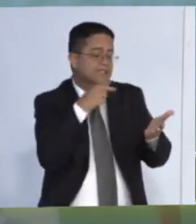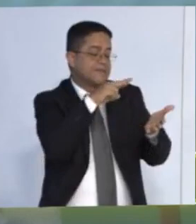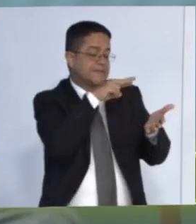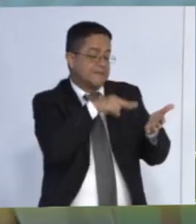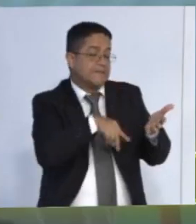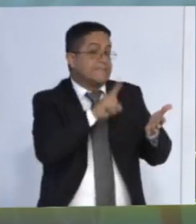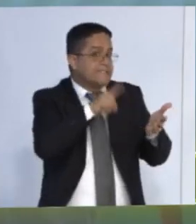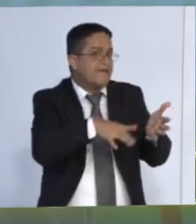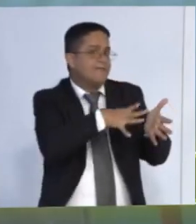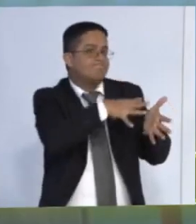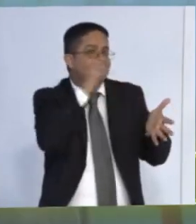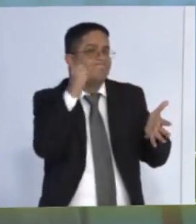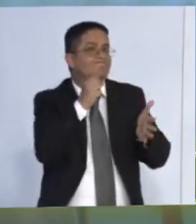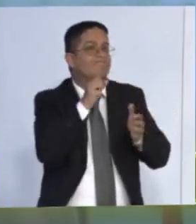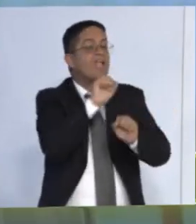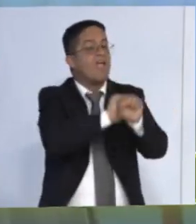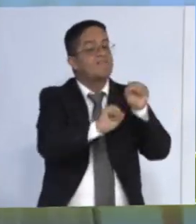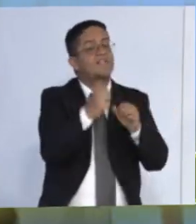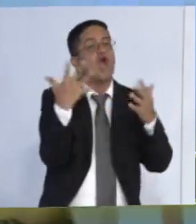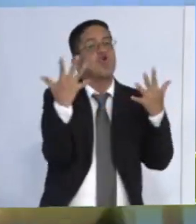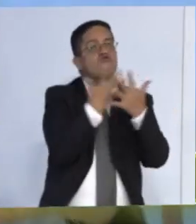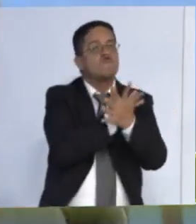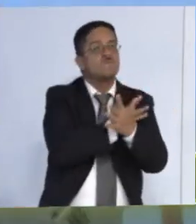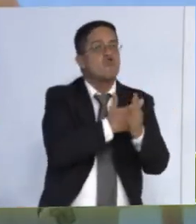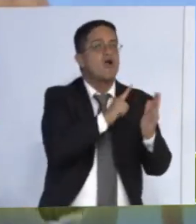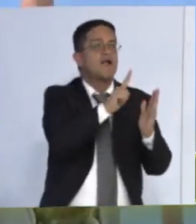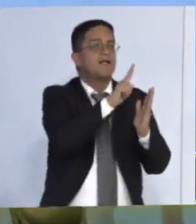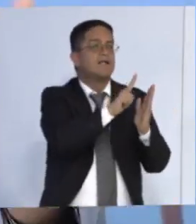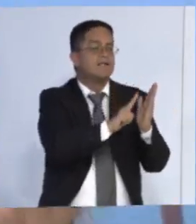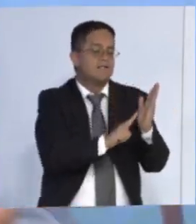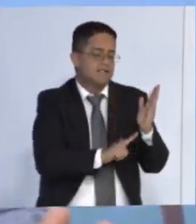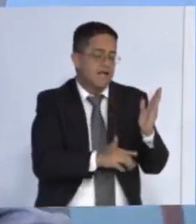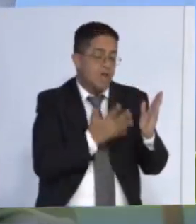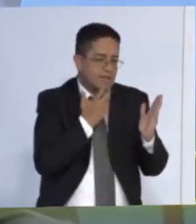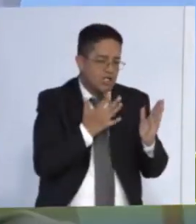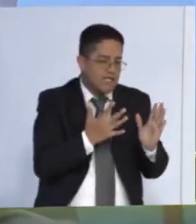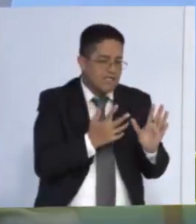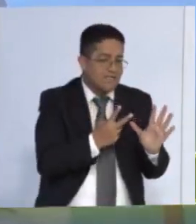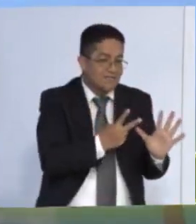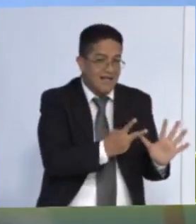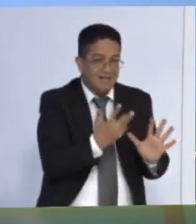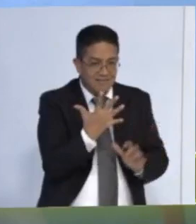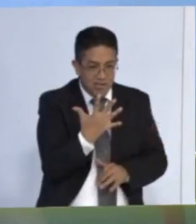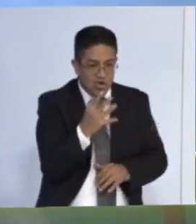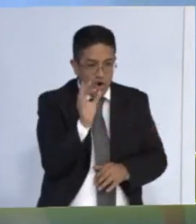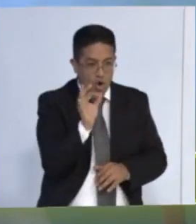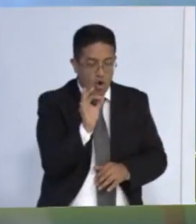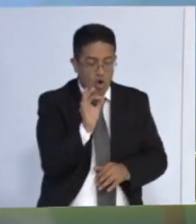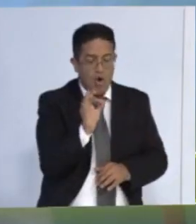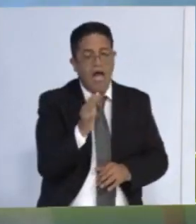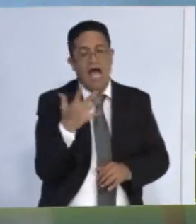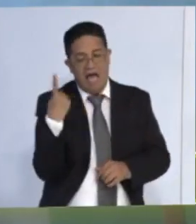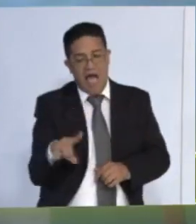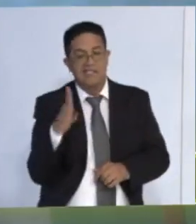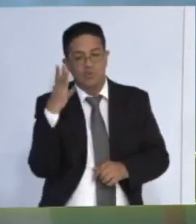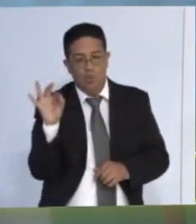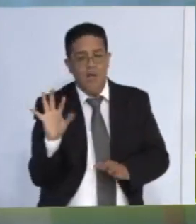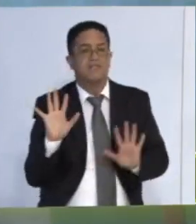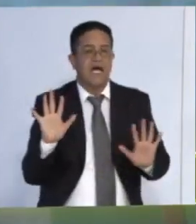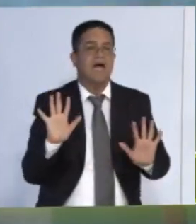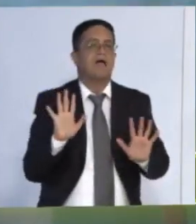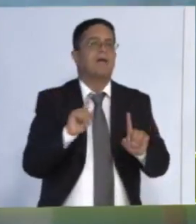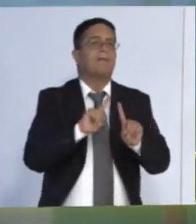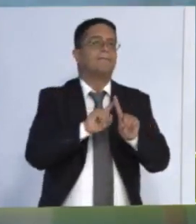Okay. Porque uno ve la lista y entonces pueden aparecer de 72 cosas, 50 positivas. Pero hay que ver la clase. Eso dice, está